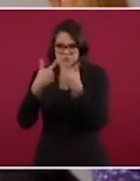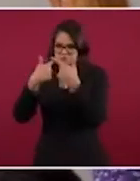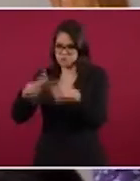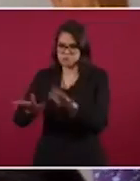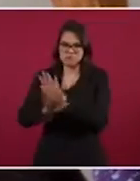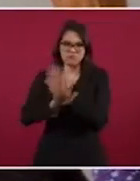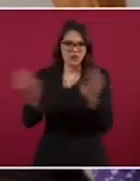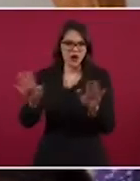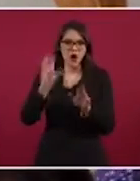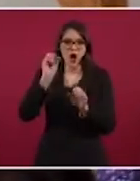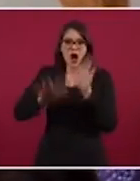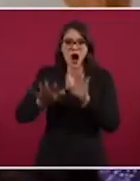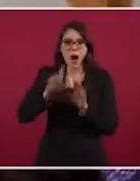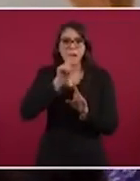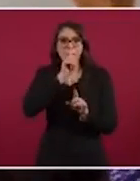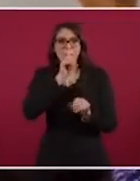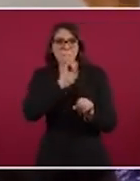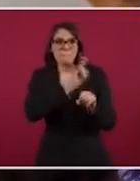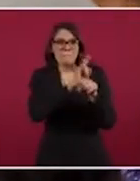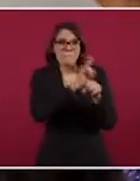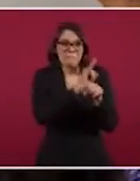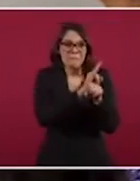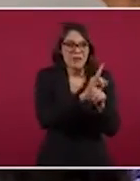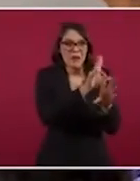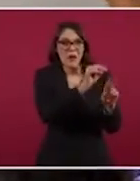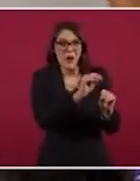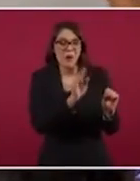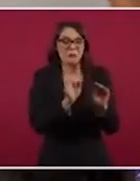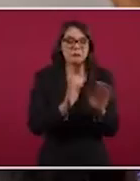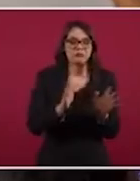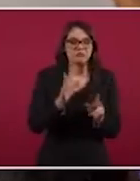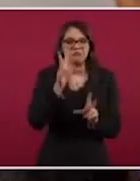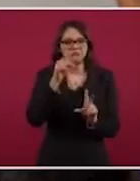no va a haber censura, porque también en eso somos distintos.